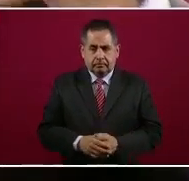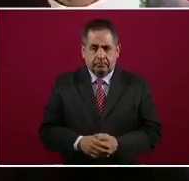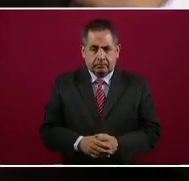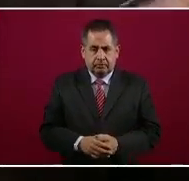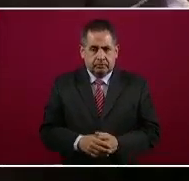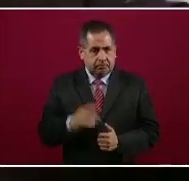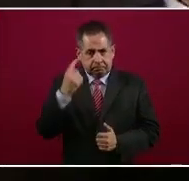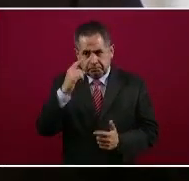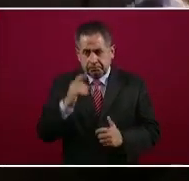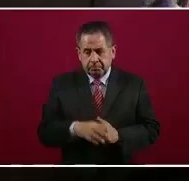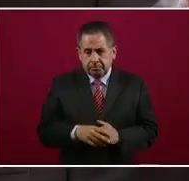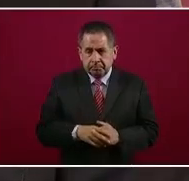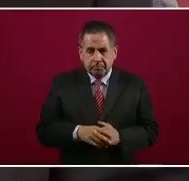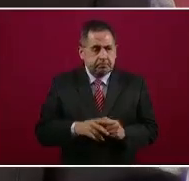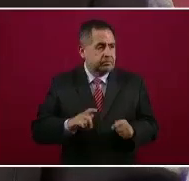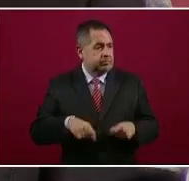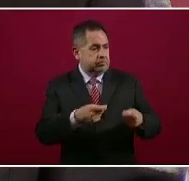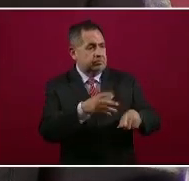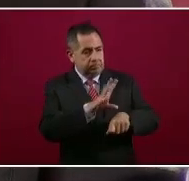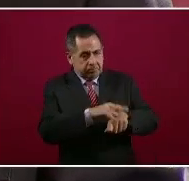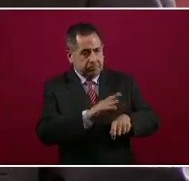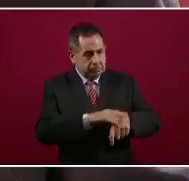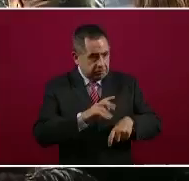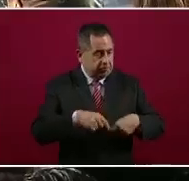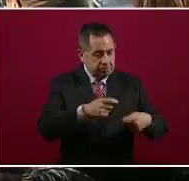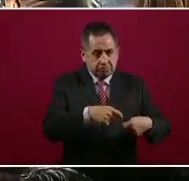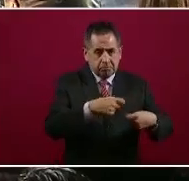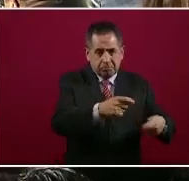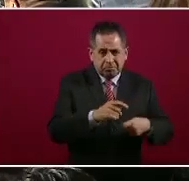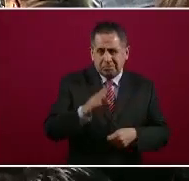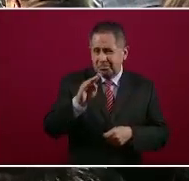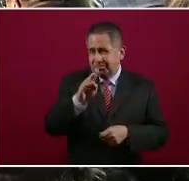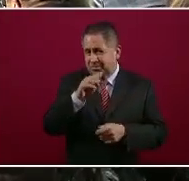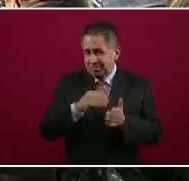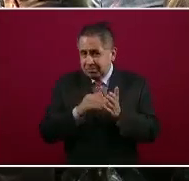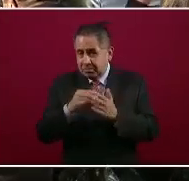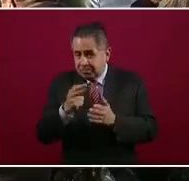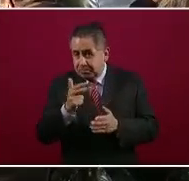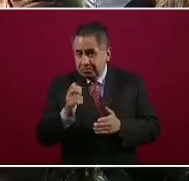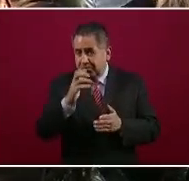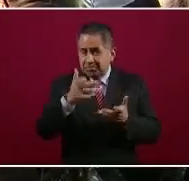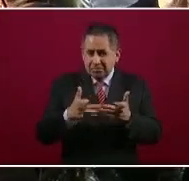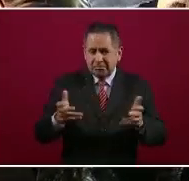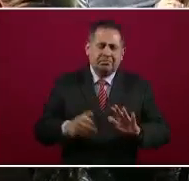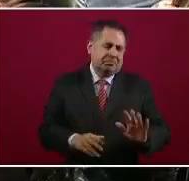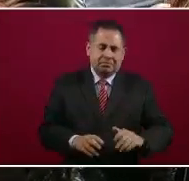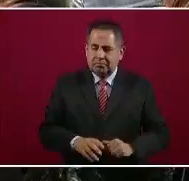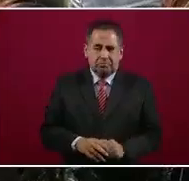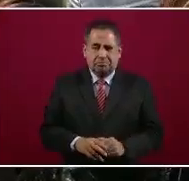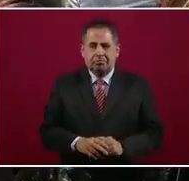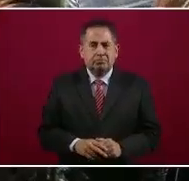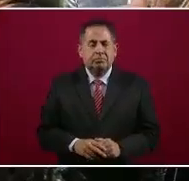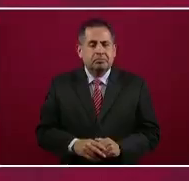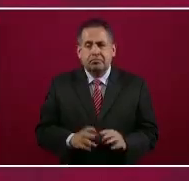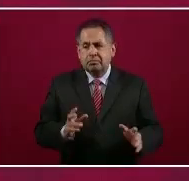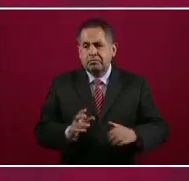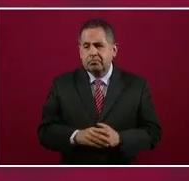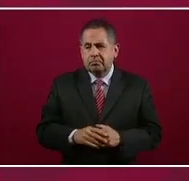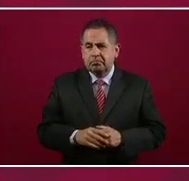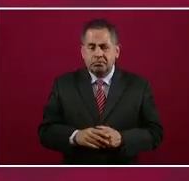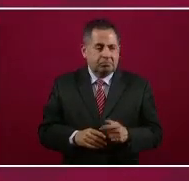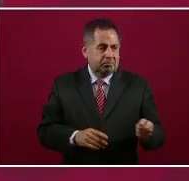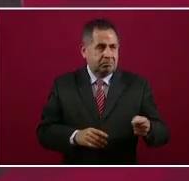para que tantas concesiones 90 millones de hectáreas pues no se la